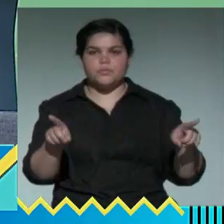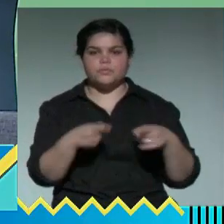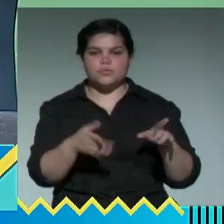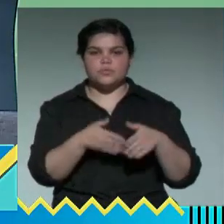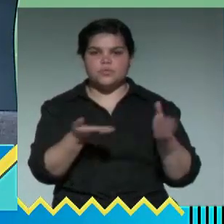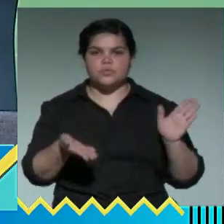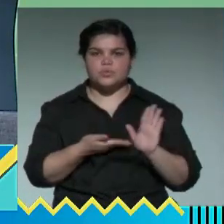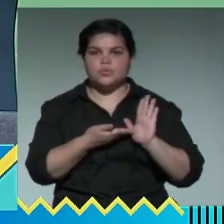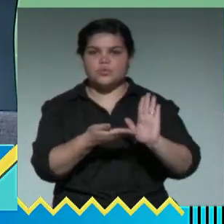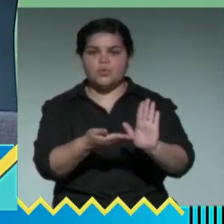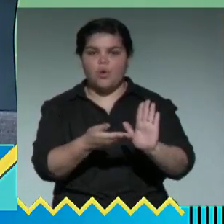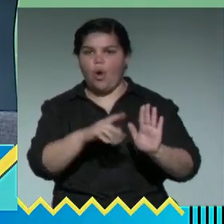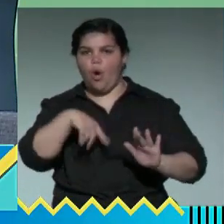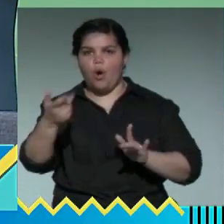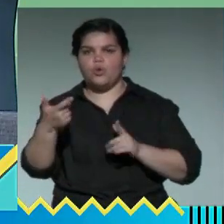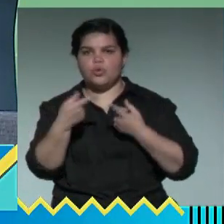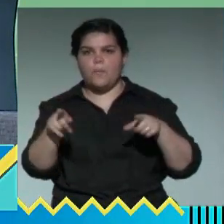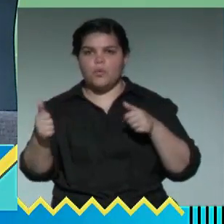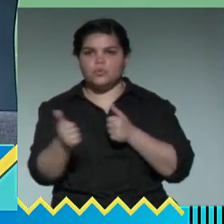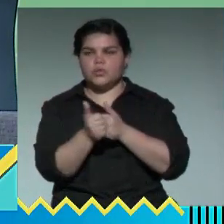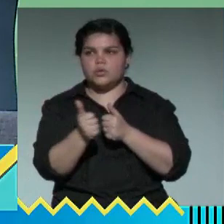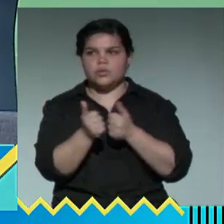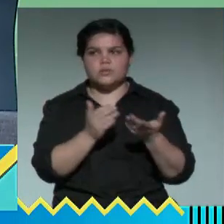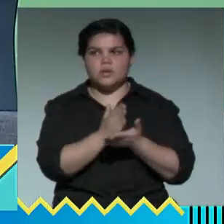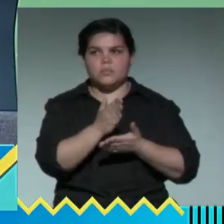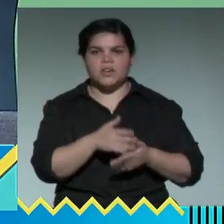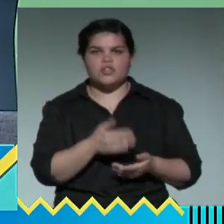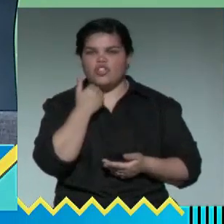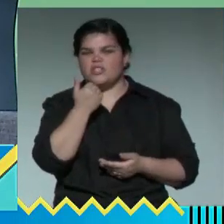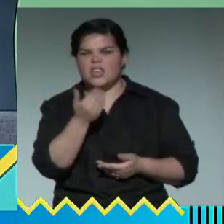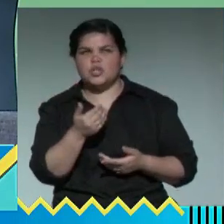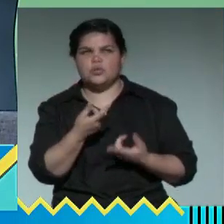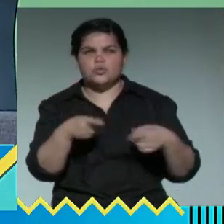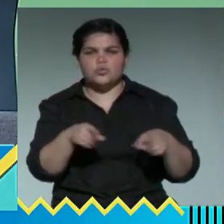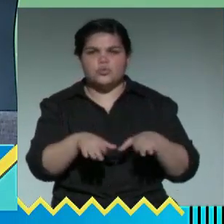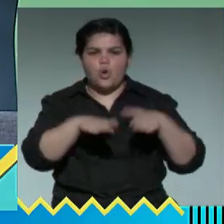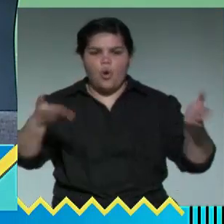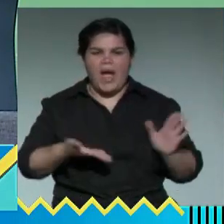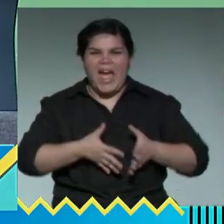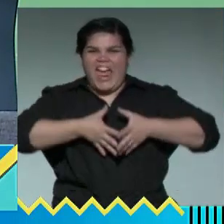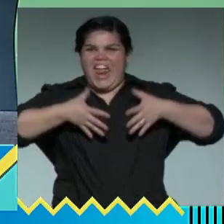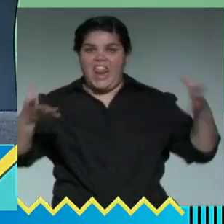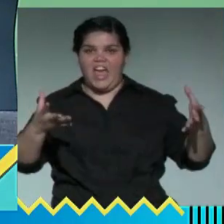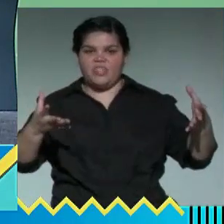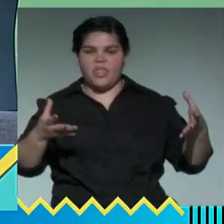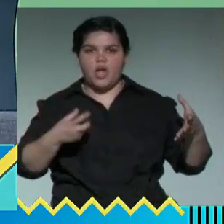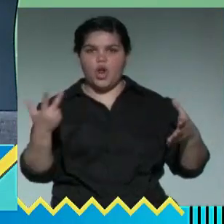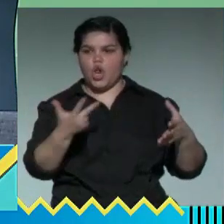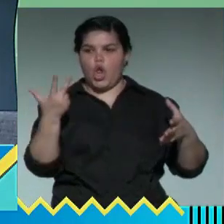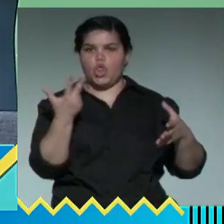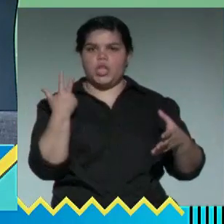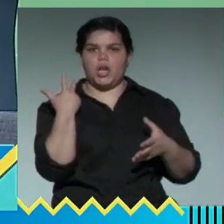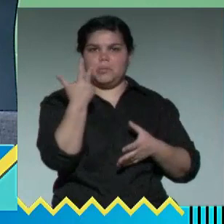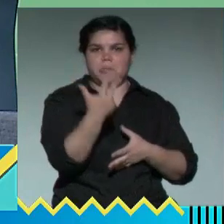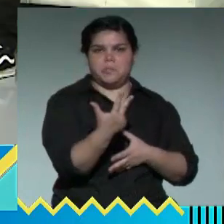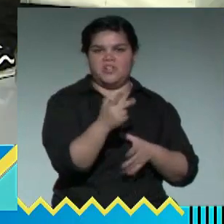otros músicos. Yo no recuerdo si habré visto un show grande, así, estilo DVD, que salgan ellos tres así a trío. No, y